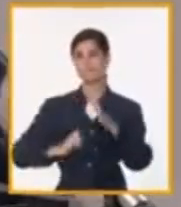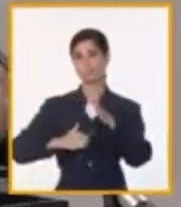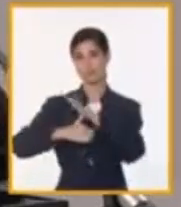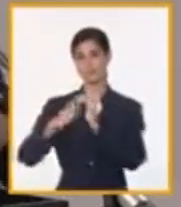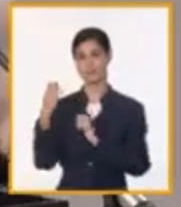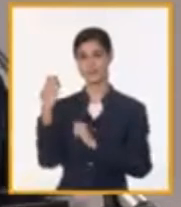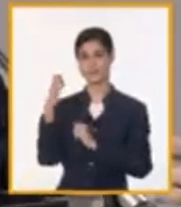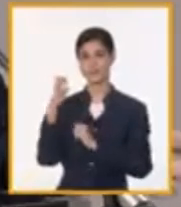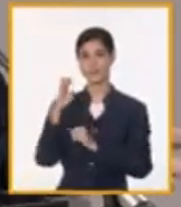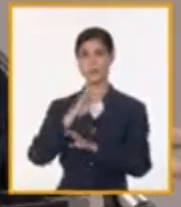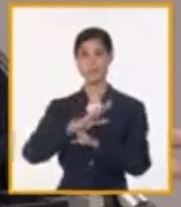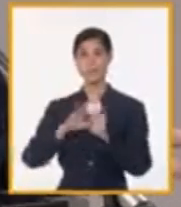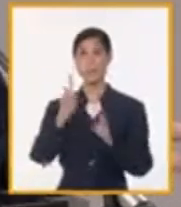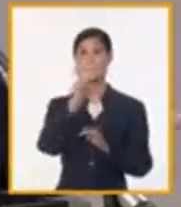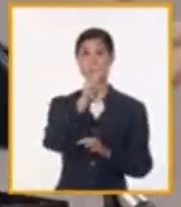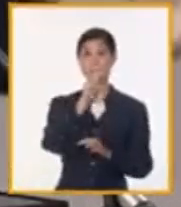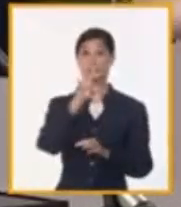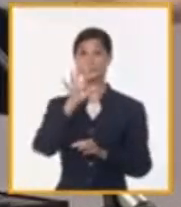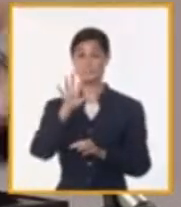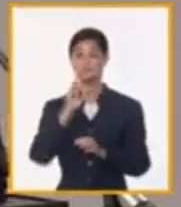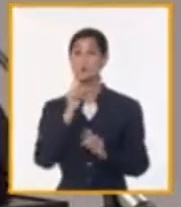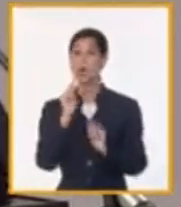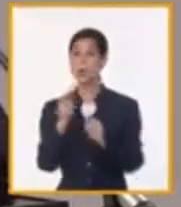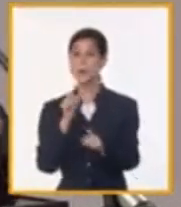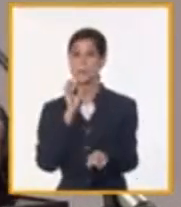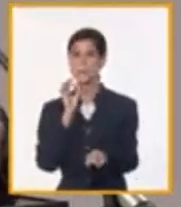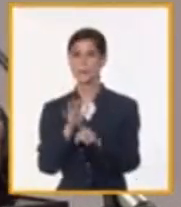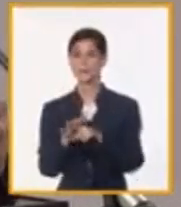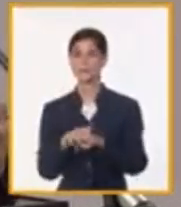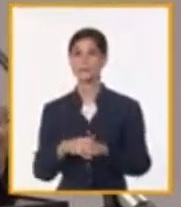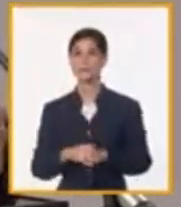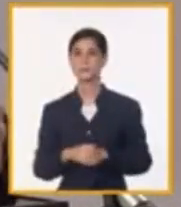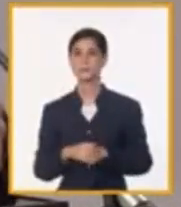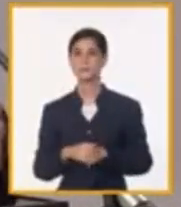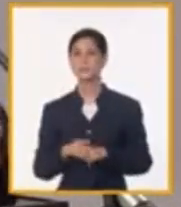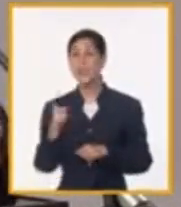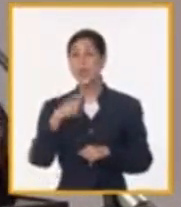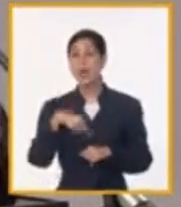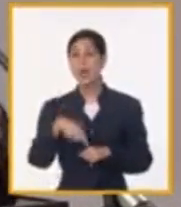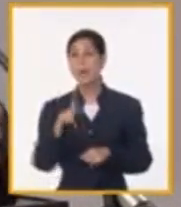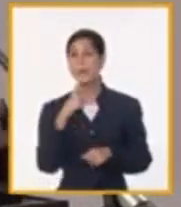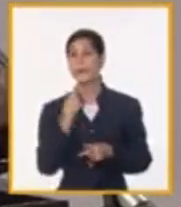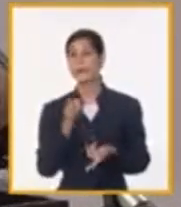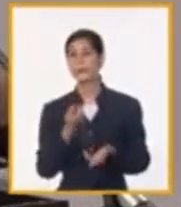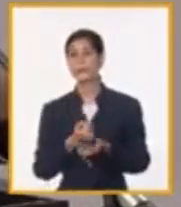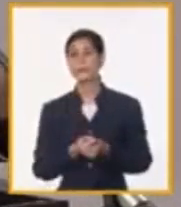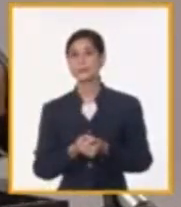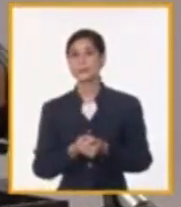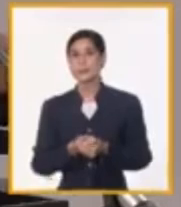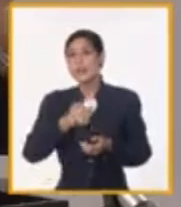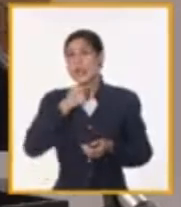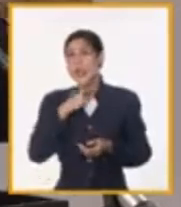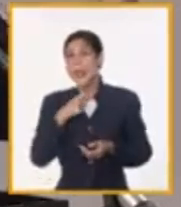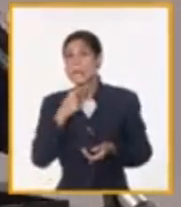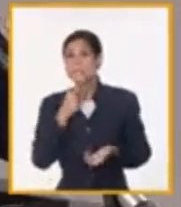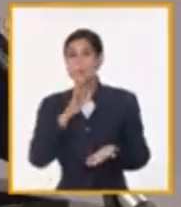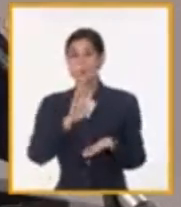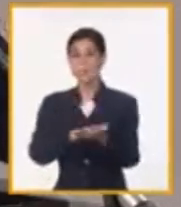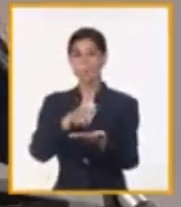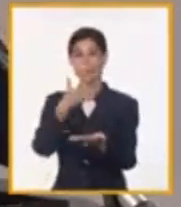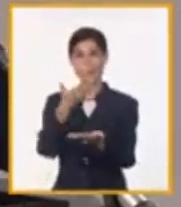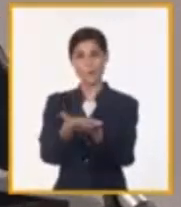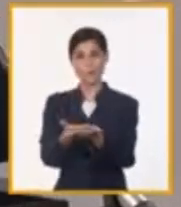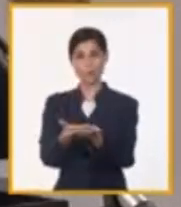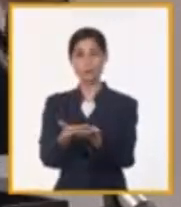elecciones que vienen aquí es donde se presenta la figura que tú mencionabas al inicio de la propuesta que él quiere llevar al